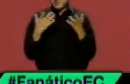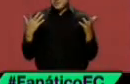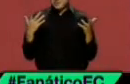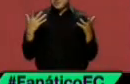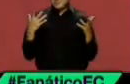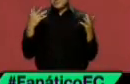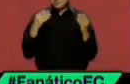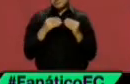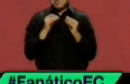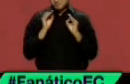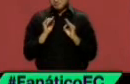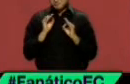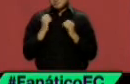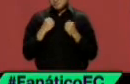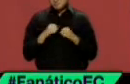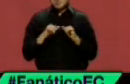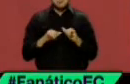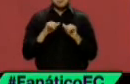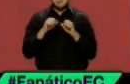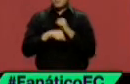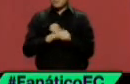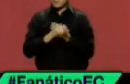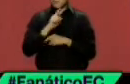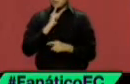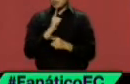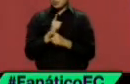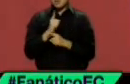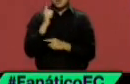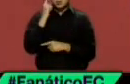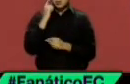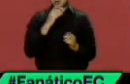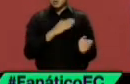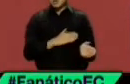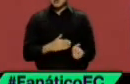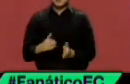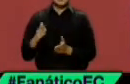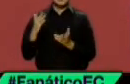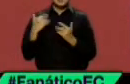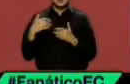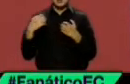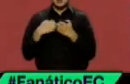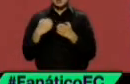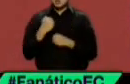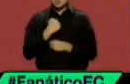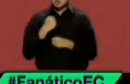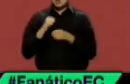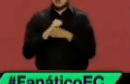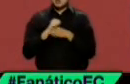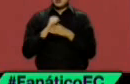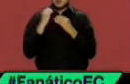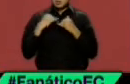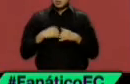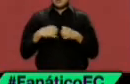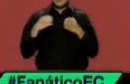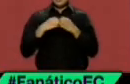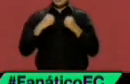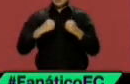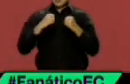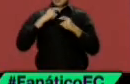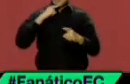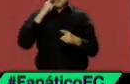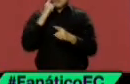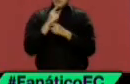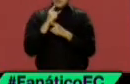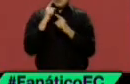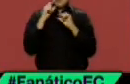todos los mimbres para seguir haciendo buen fútbol, que creo que es una de las características que han definido a mis equipos como entrenador, para ser un equipo agresivo a la